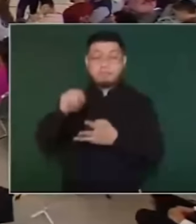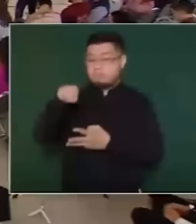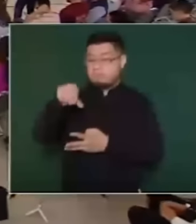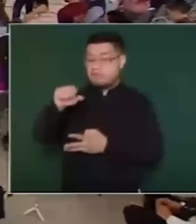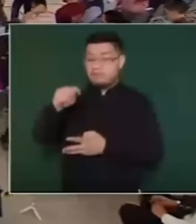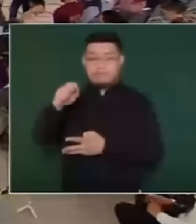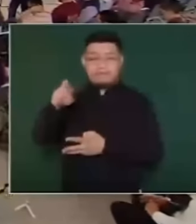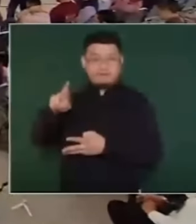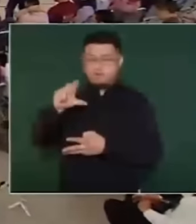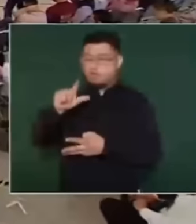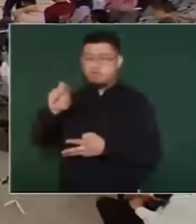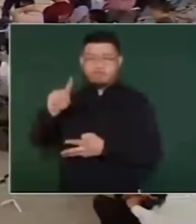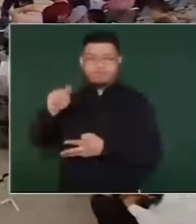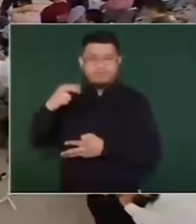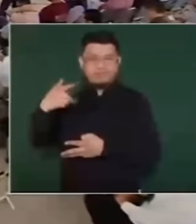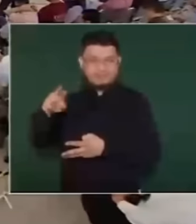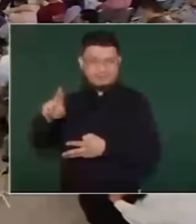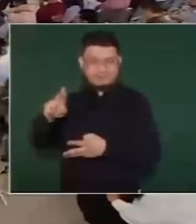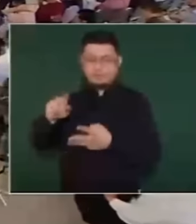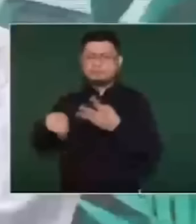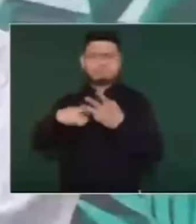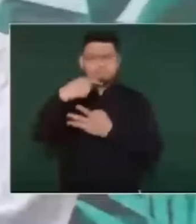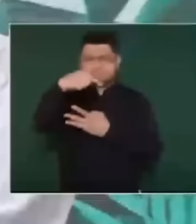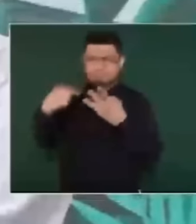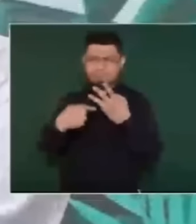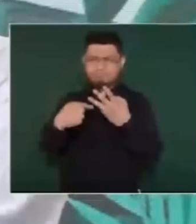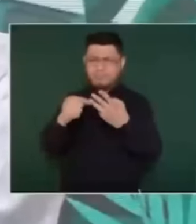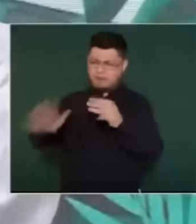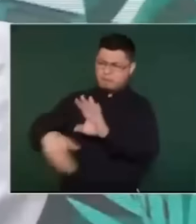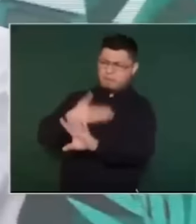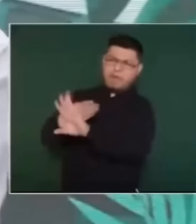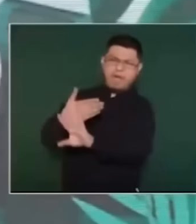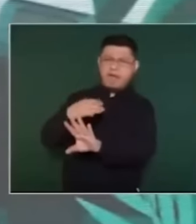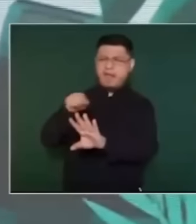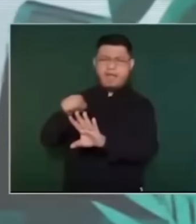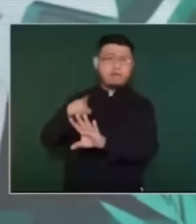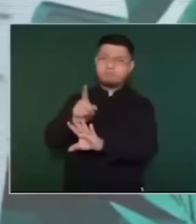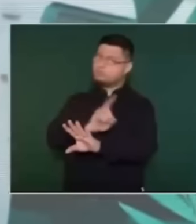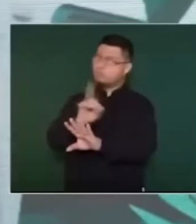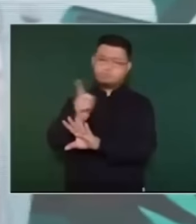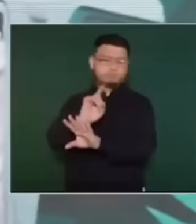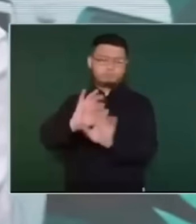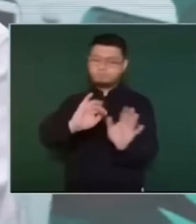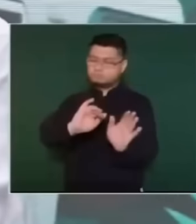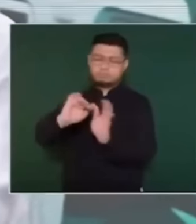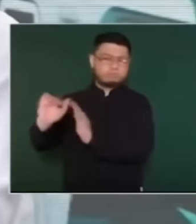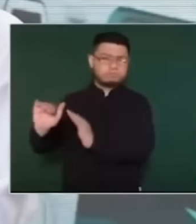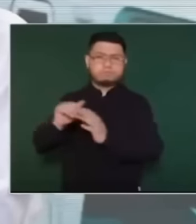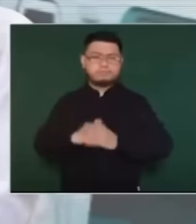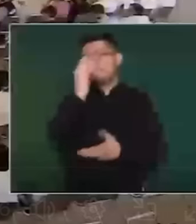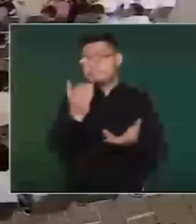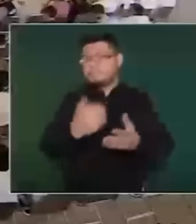las medidas de Milei de reprimir las protestas. Amigos y amigas, vamos a escuchar al